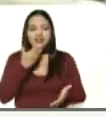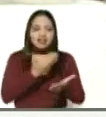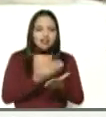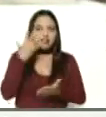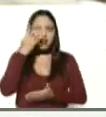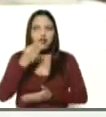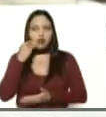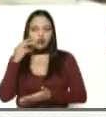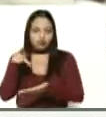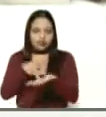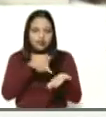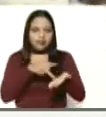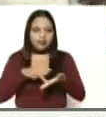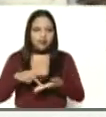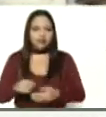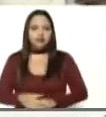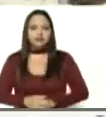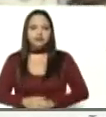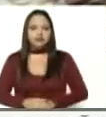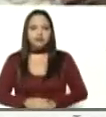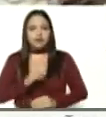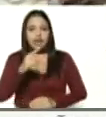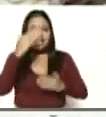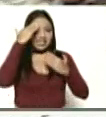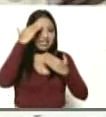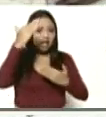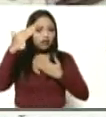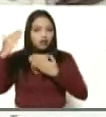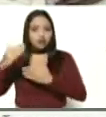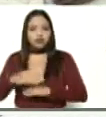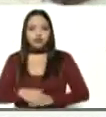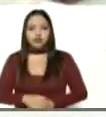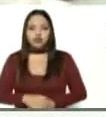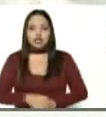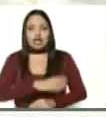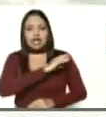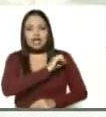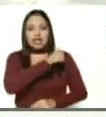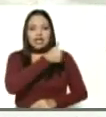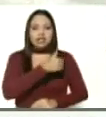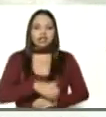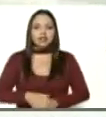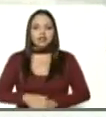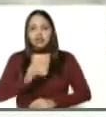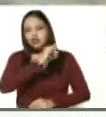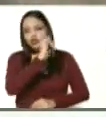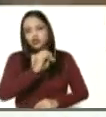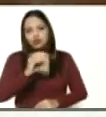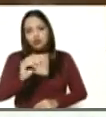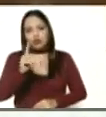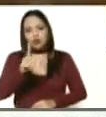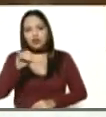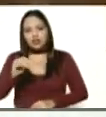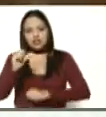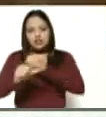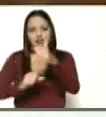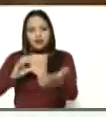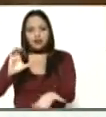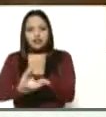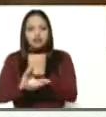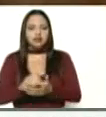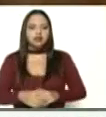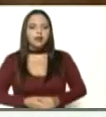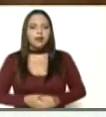muchachas. Saludar a nuestro general, jefe de la SODI Capital, Marcano Tábata,